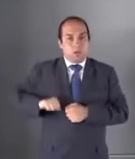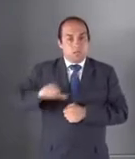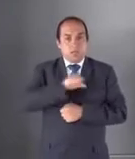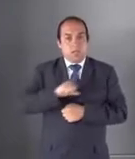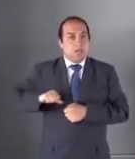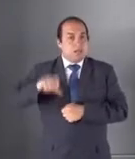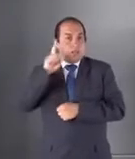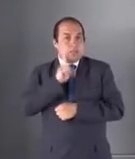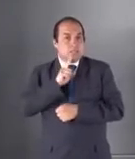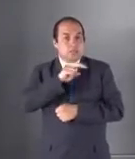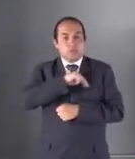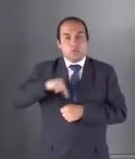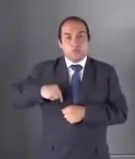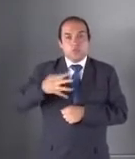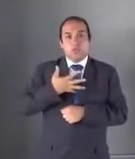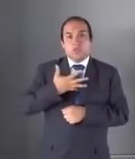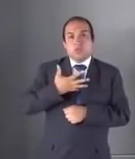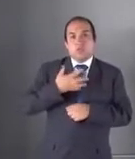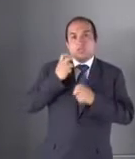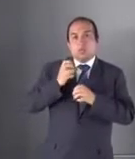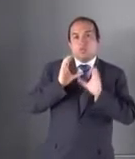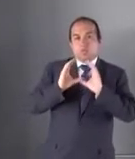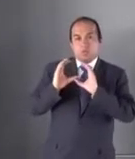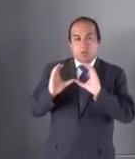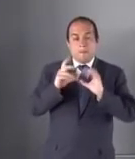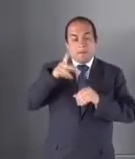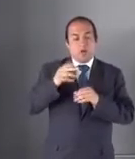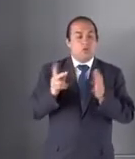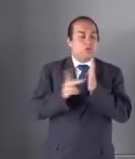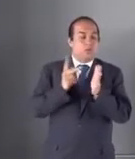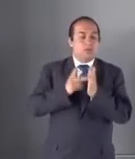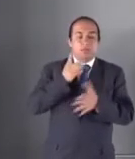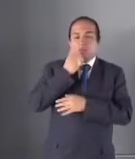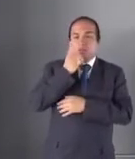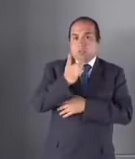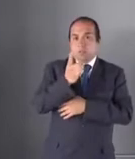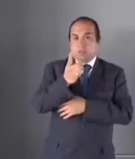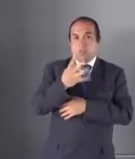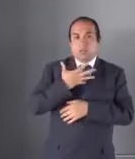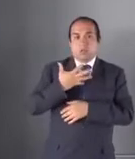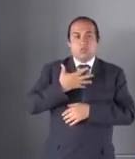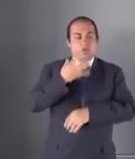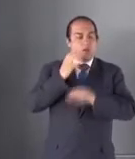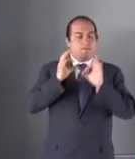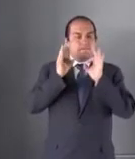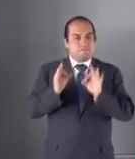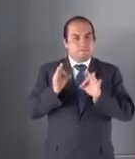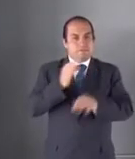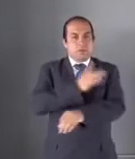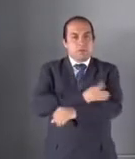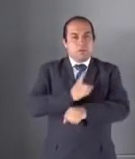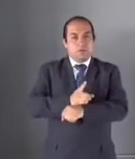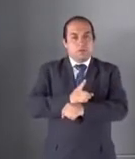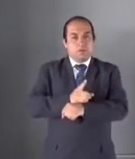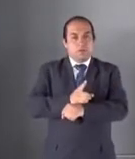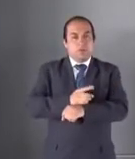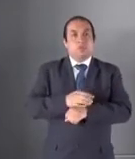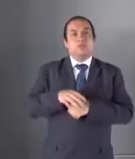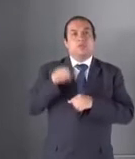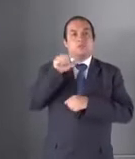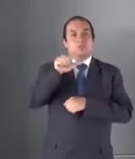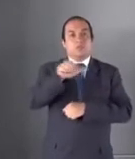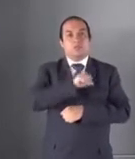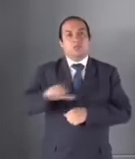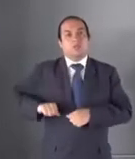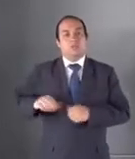no estén llevando a cabo estas medidas, pero en general, repito, ha habido una excelente coordinación con los 16.